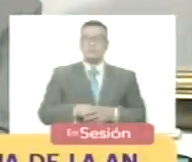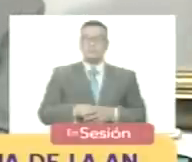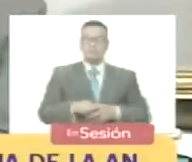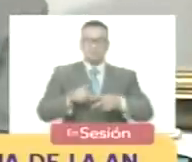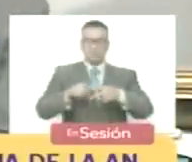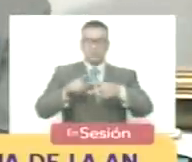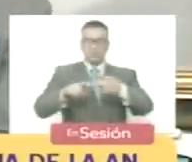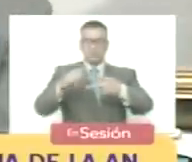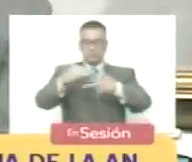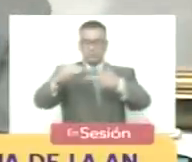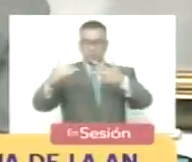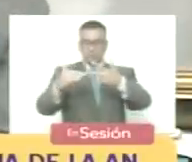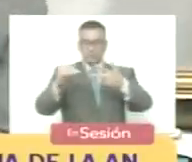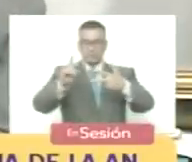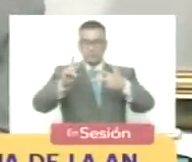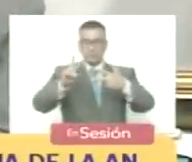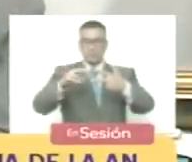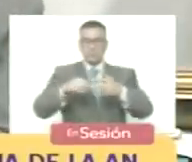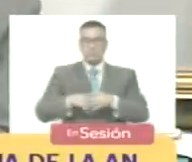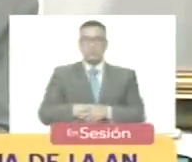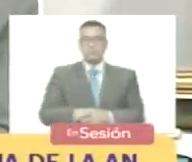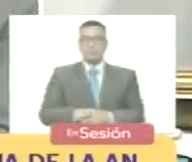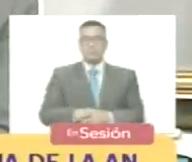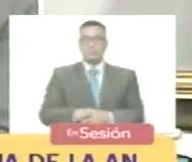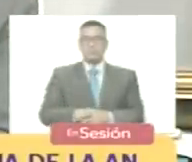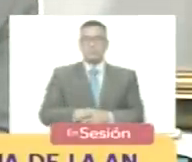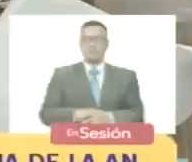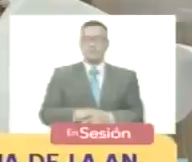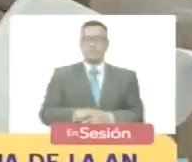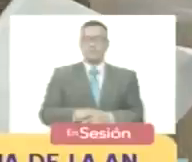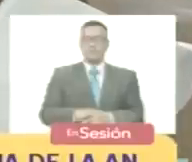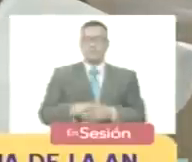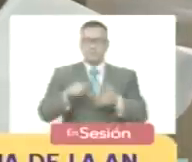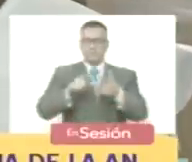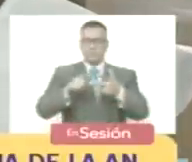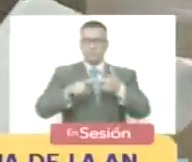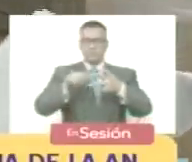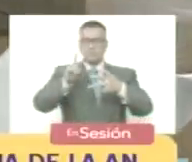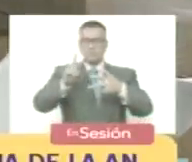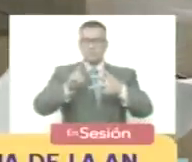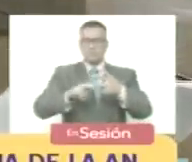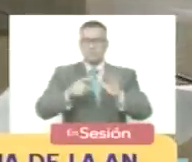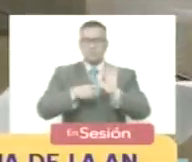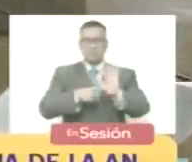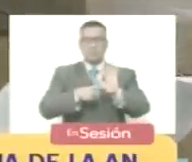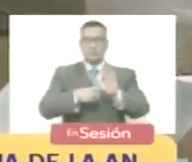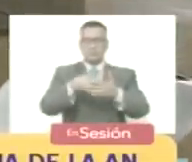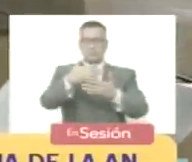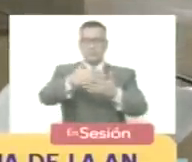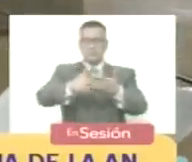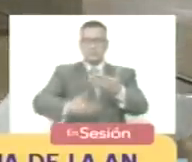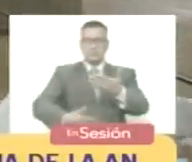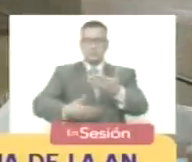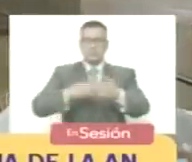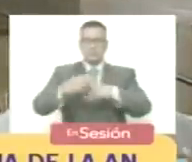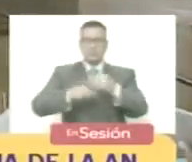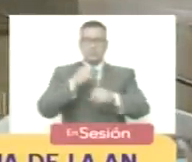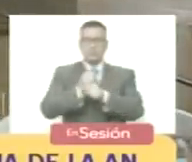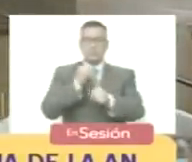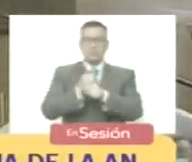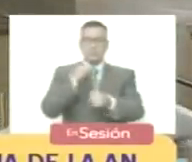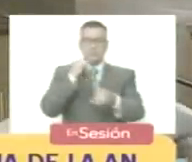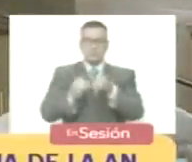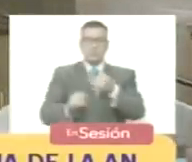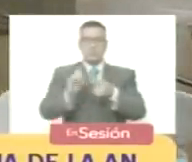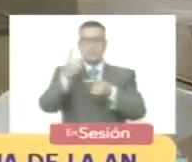Segundo punto del orden del día, ciudadana secretaria. Punto número 2, presentación del informe de gestión y culminación